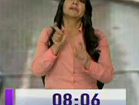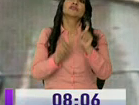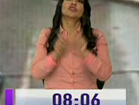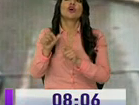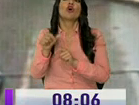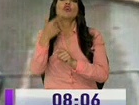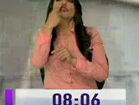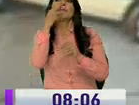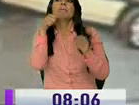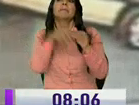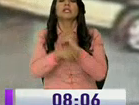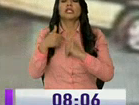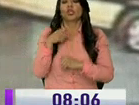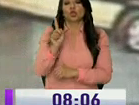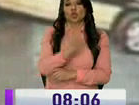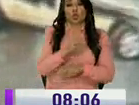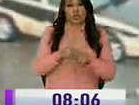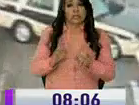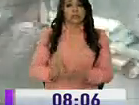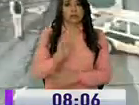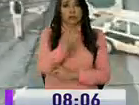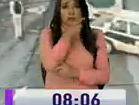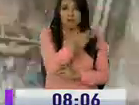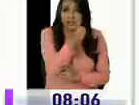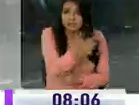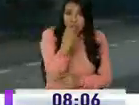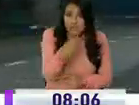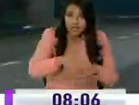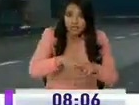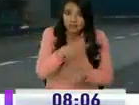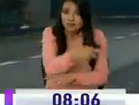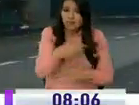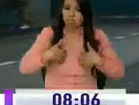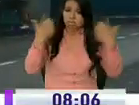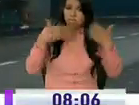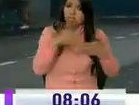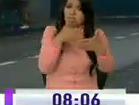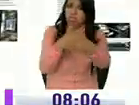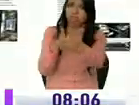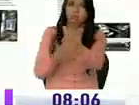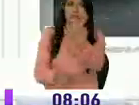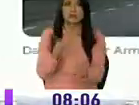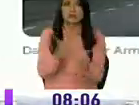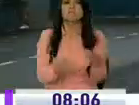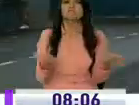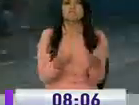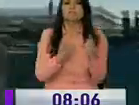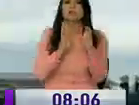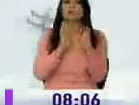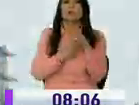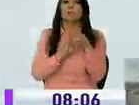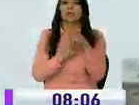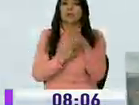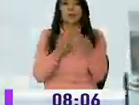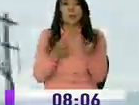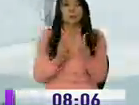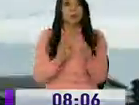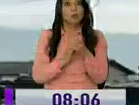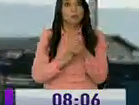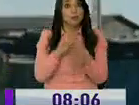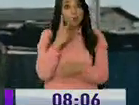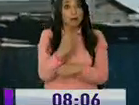sabía nada. Miren esto, ahí están las unidades de transporte. Miren ustedes, esto es en Cumbayá, en